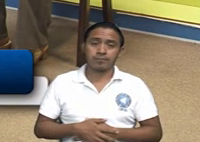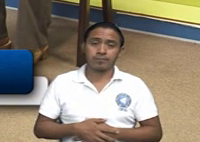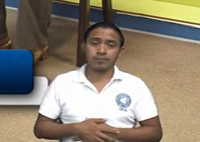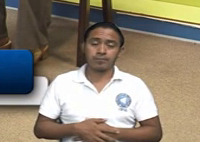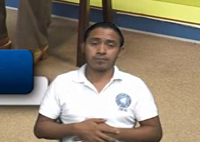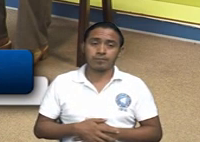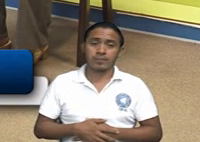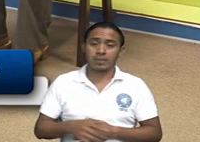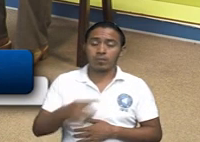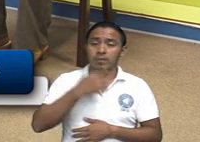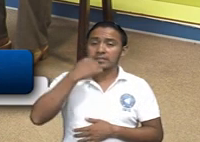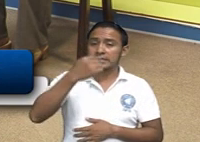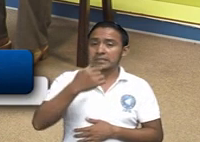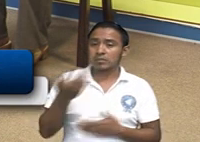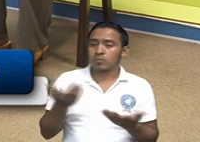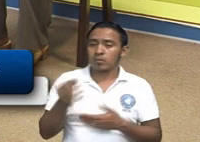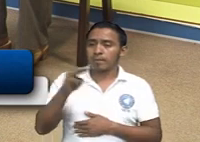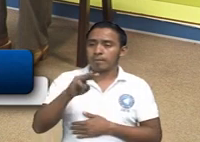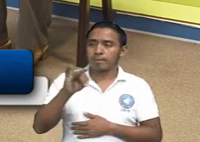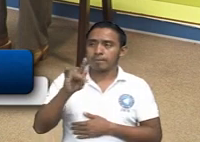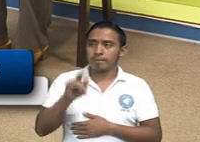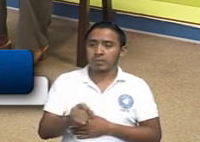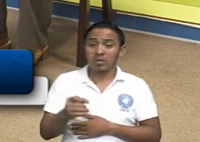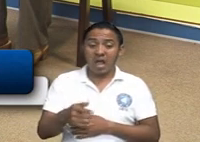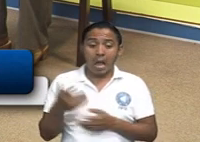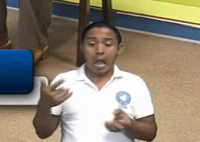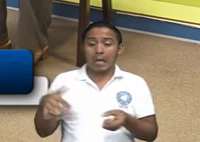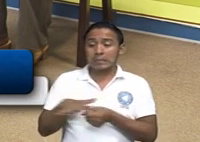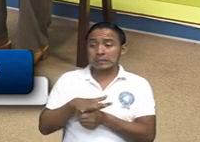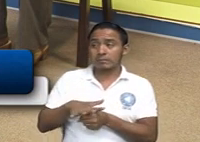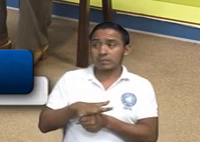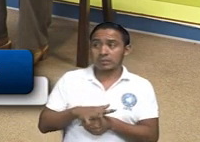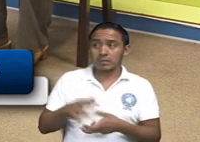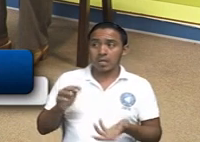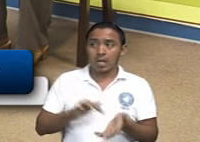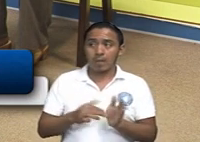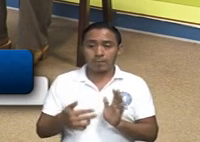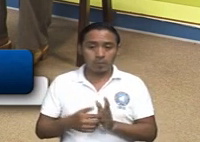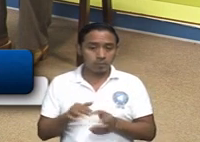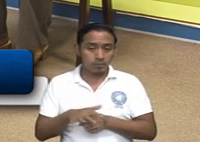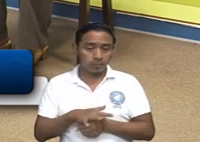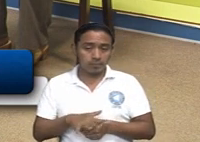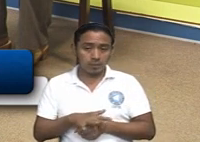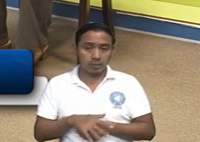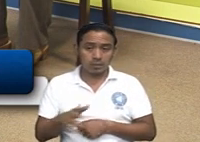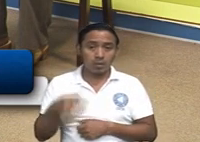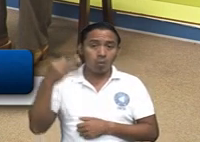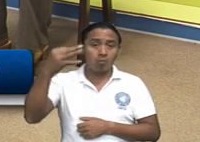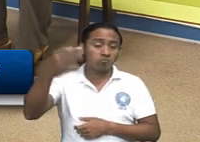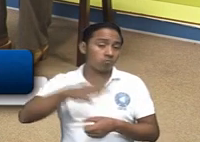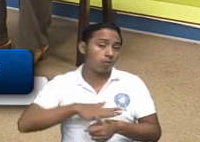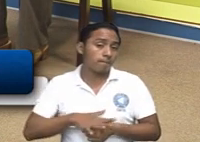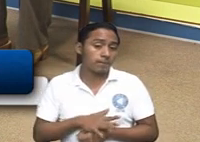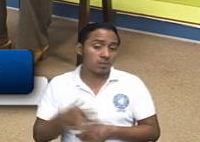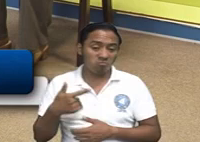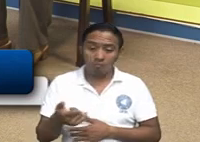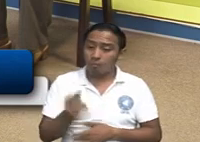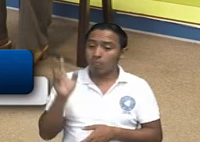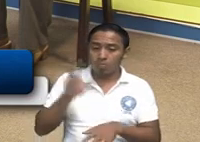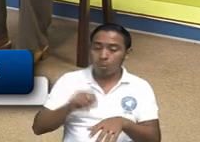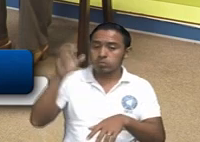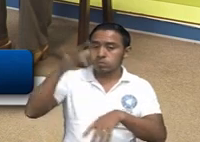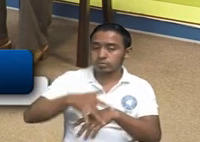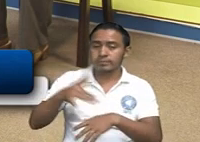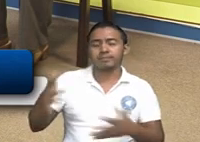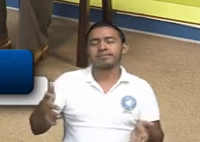el mito este de la virginidad. Que si se está tocando, entonces ya no va a ser virgen la niña. ¿Vean?